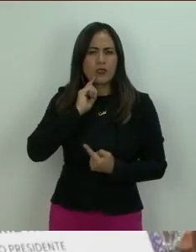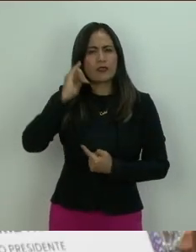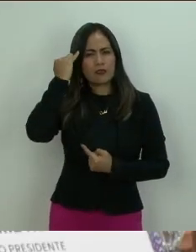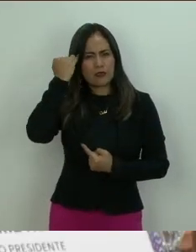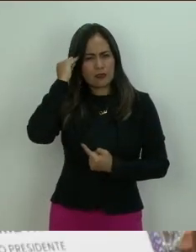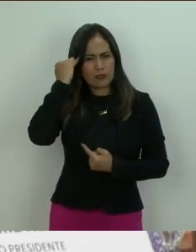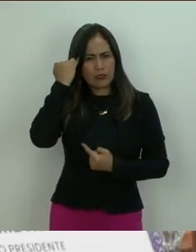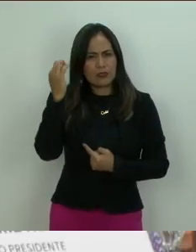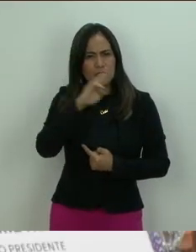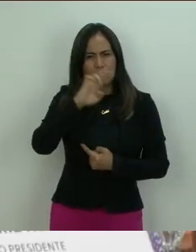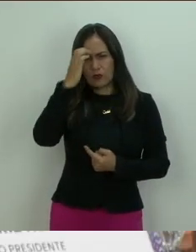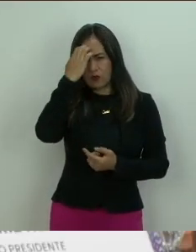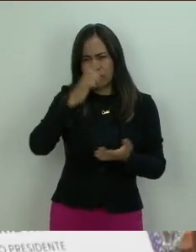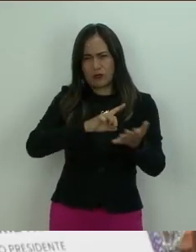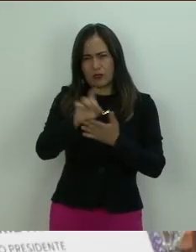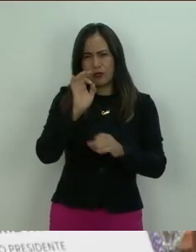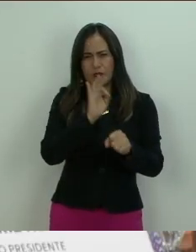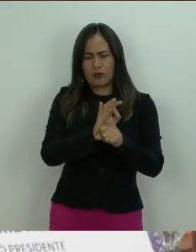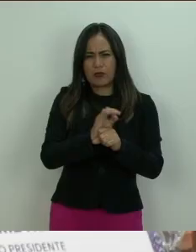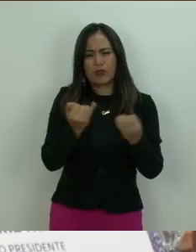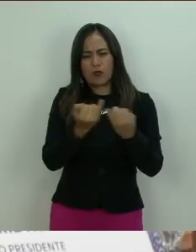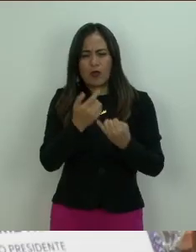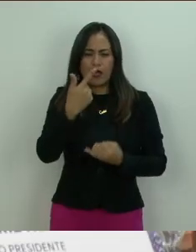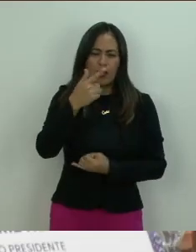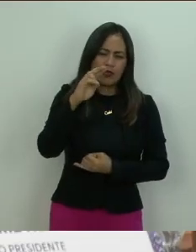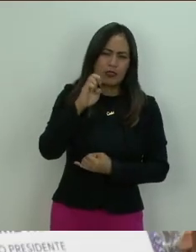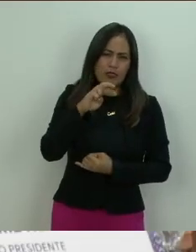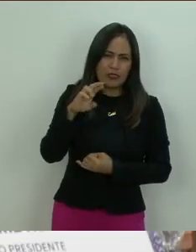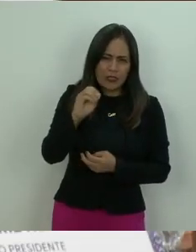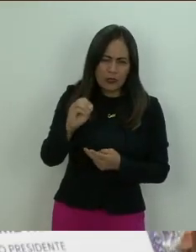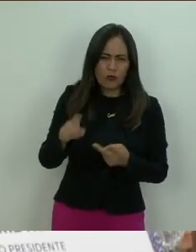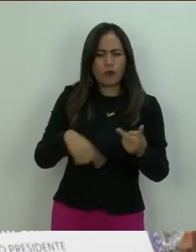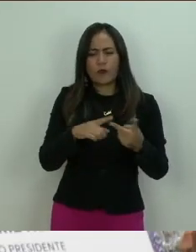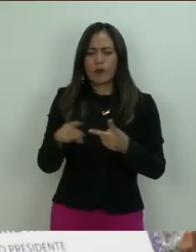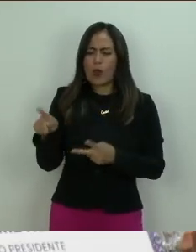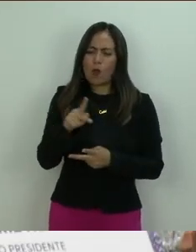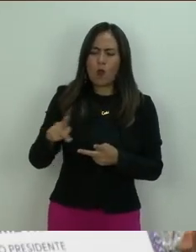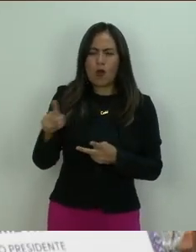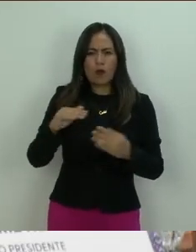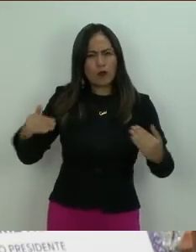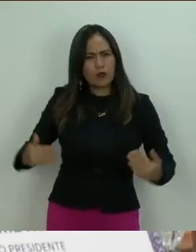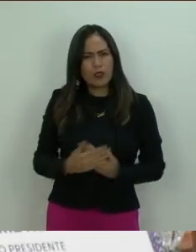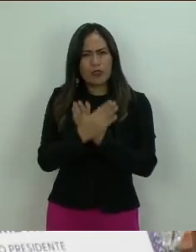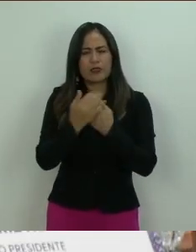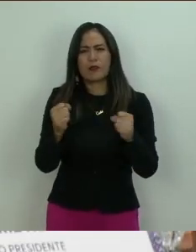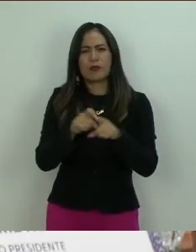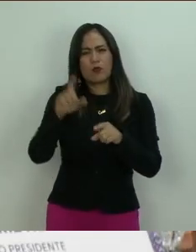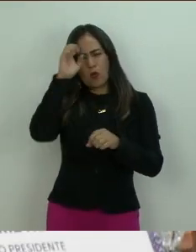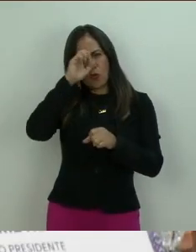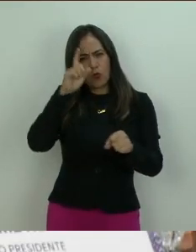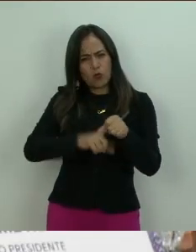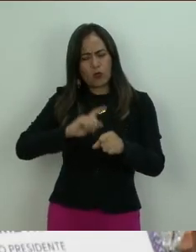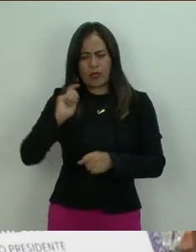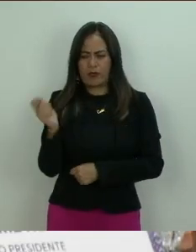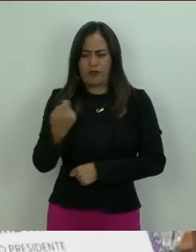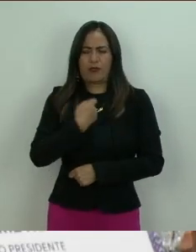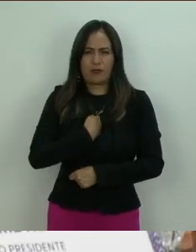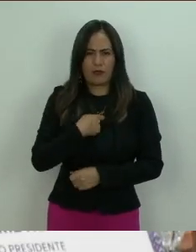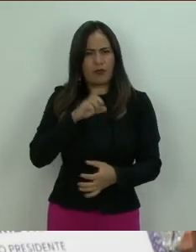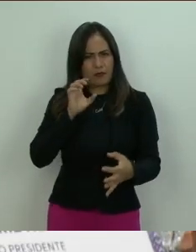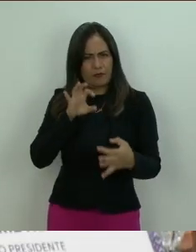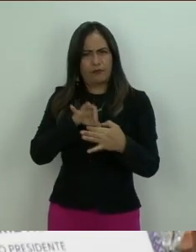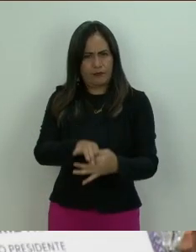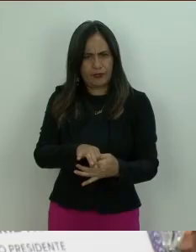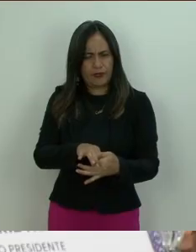Reconoce la intersección entre género, origen étnico y pertenencia cultural, y señala la necesidad